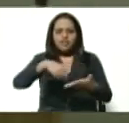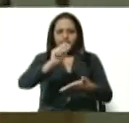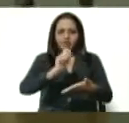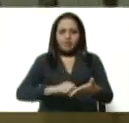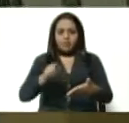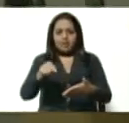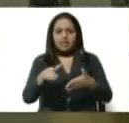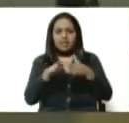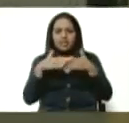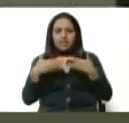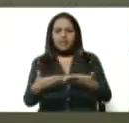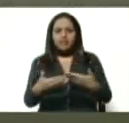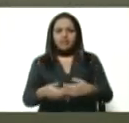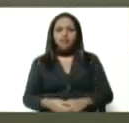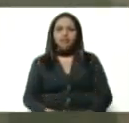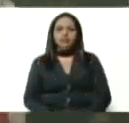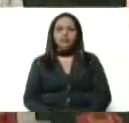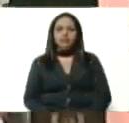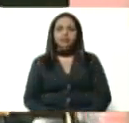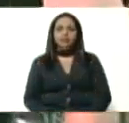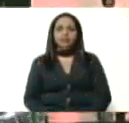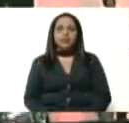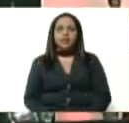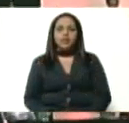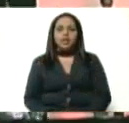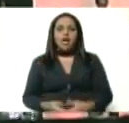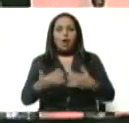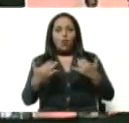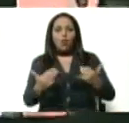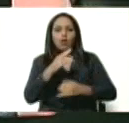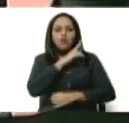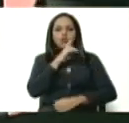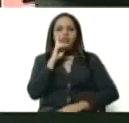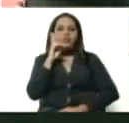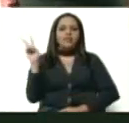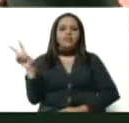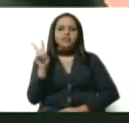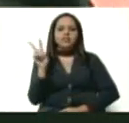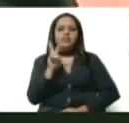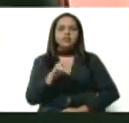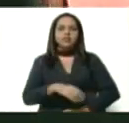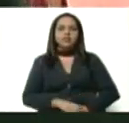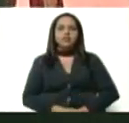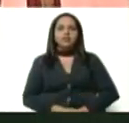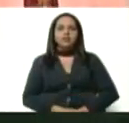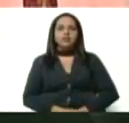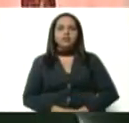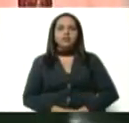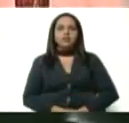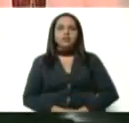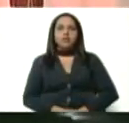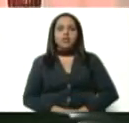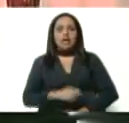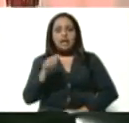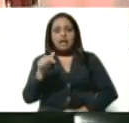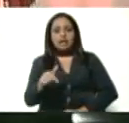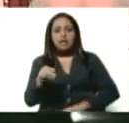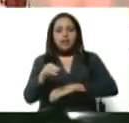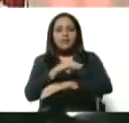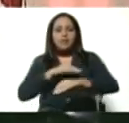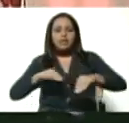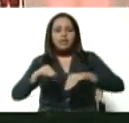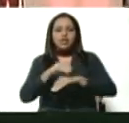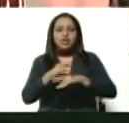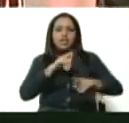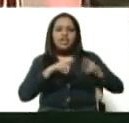firma de este libro de acta. En nombre de la República Bolivariana de Venezuela, a través del Ministerio del Poder Popular para